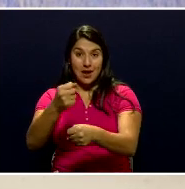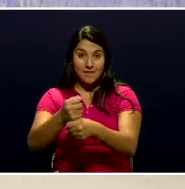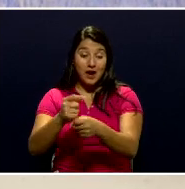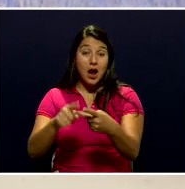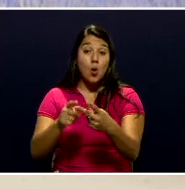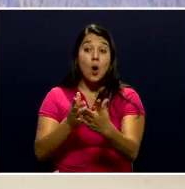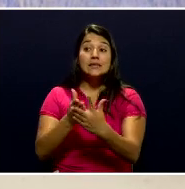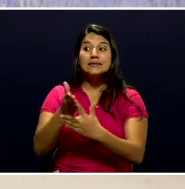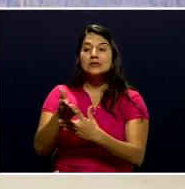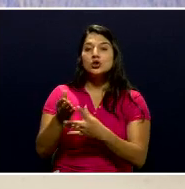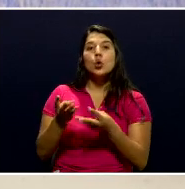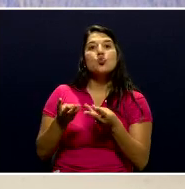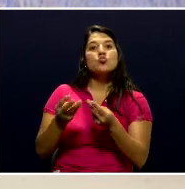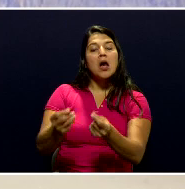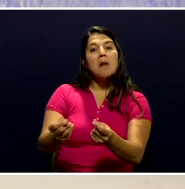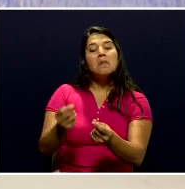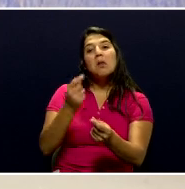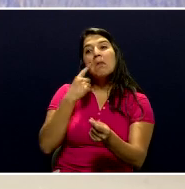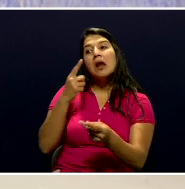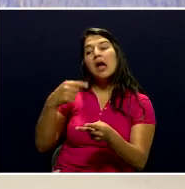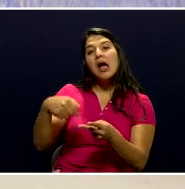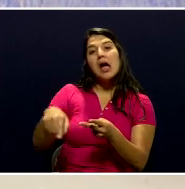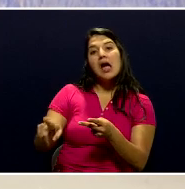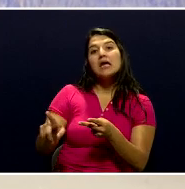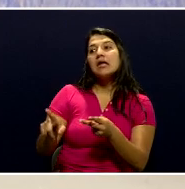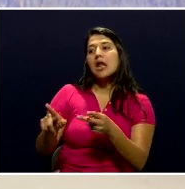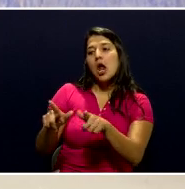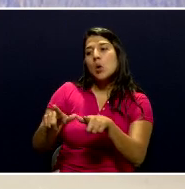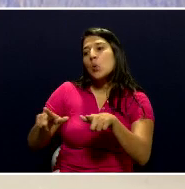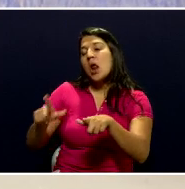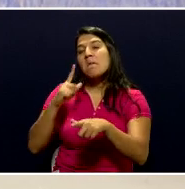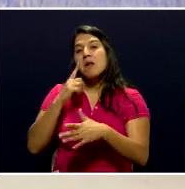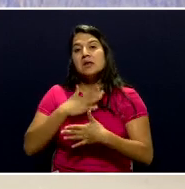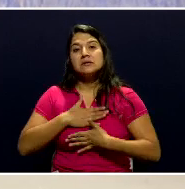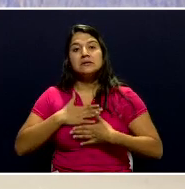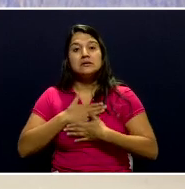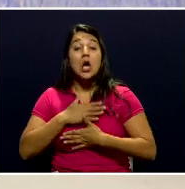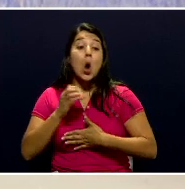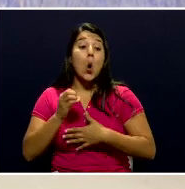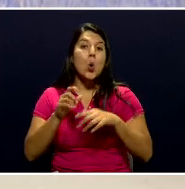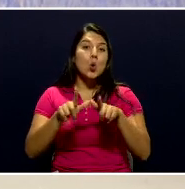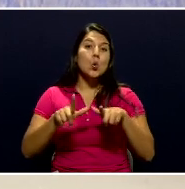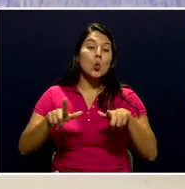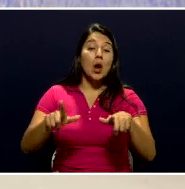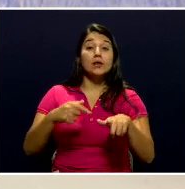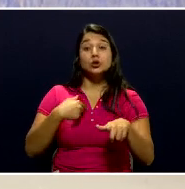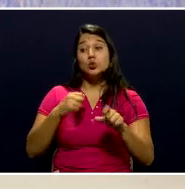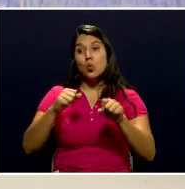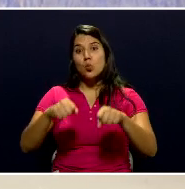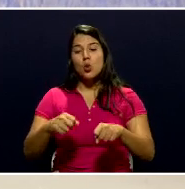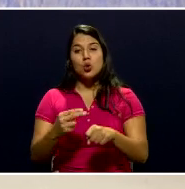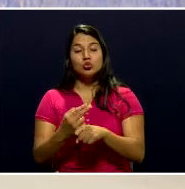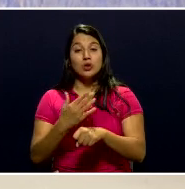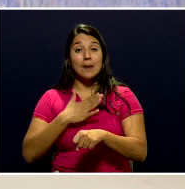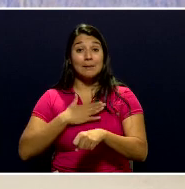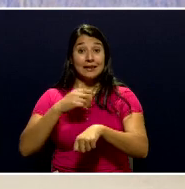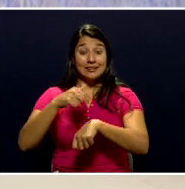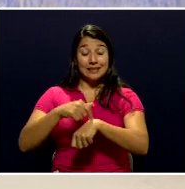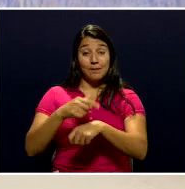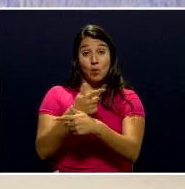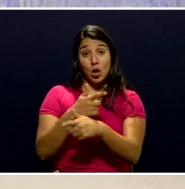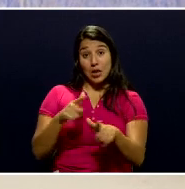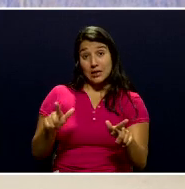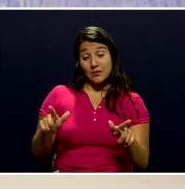los lugares de ocio o los lugares en donde yo puedo utilizar mi tiempo libre